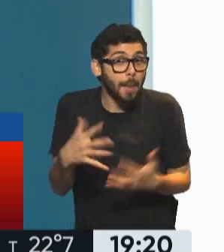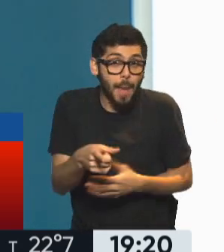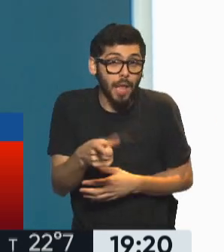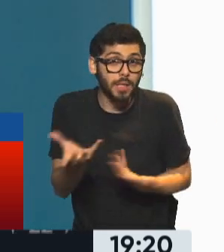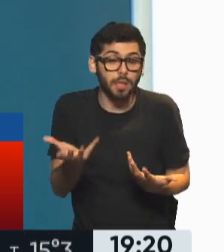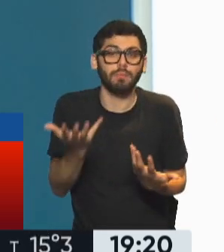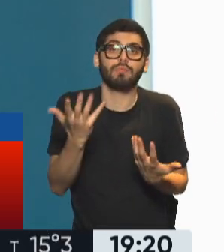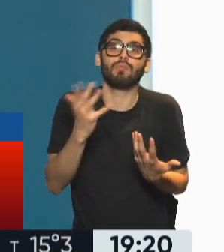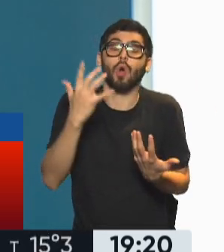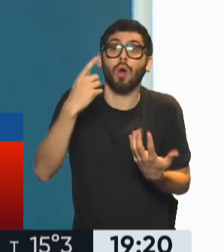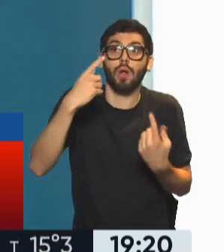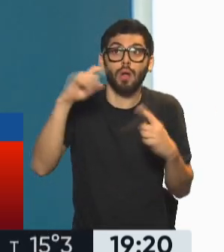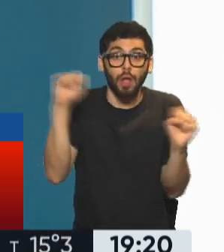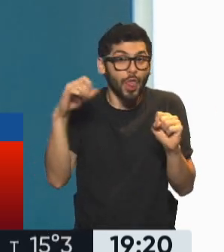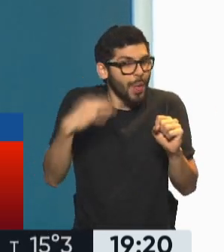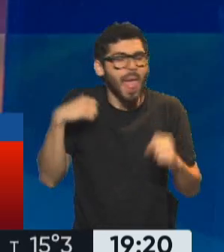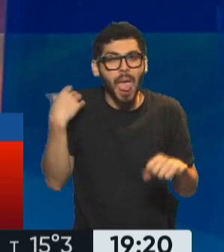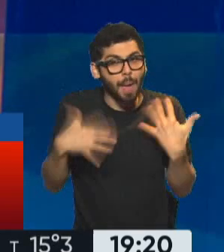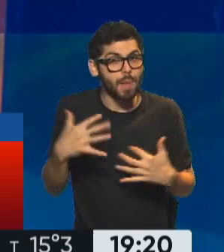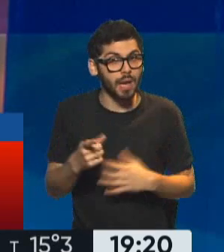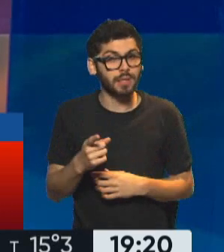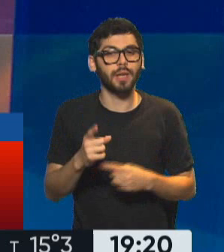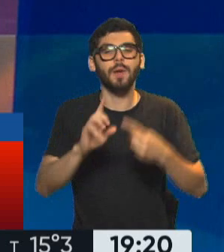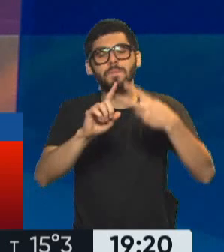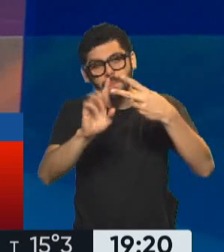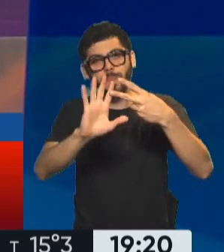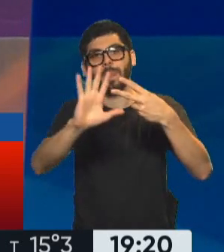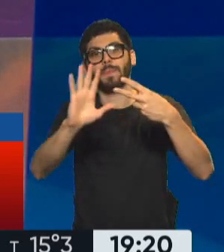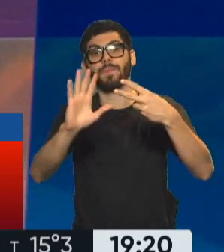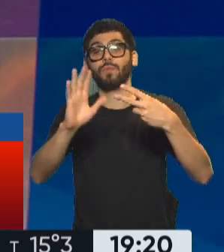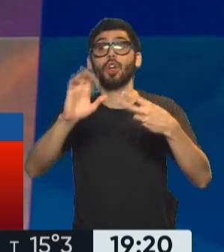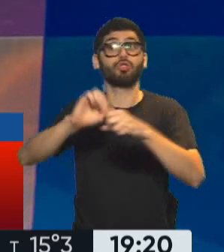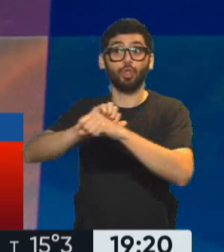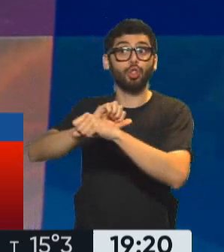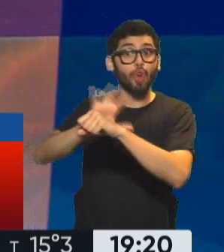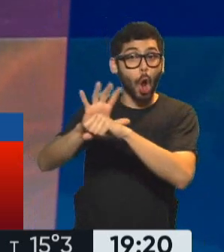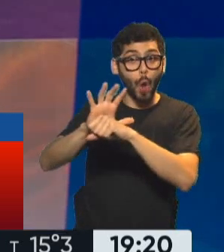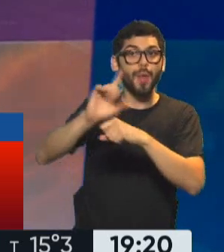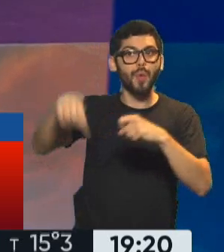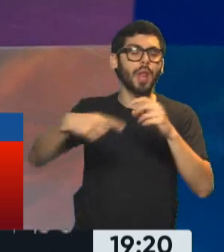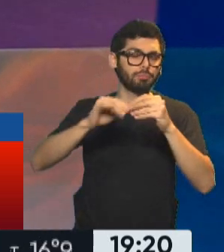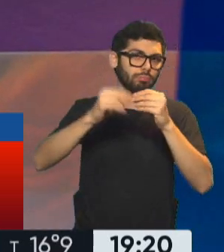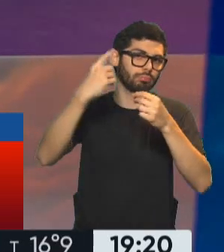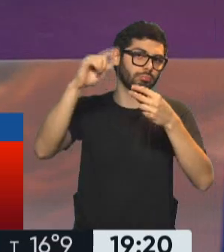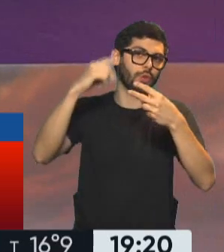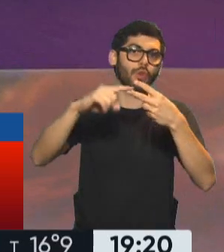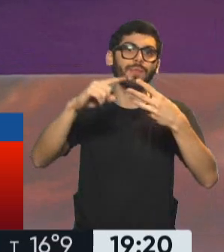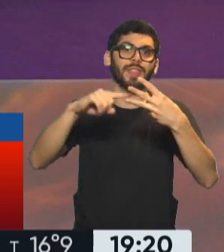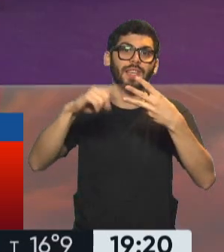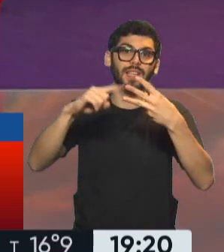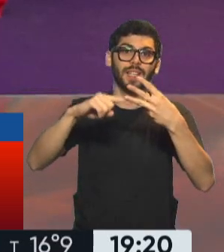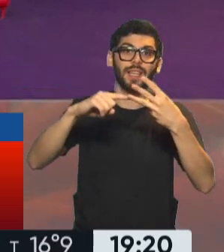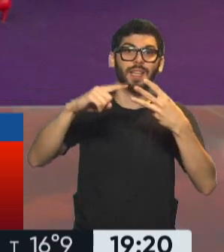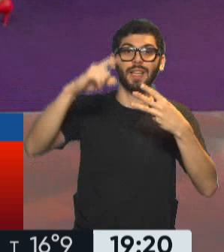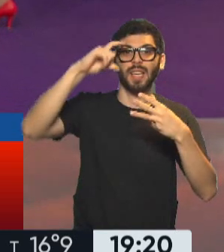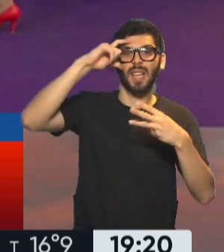emergente las convulsiones. Está bien. Bueno, el COVID ha presentado varias alteraciones, una encefalopatía